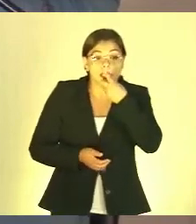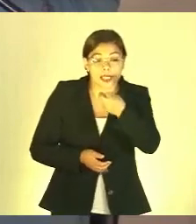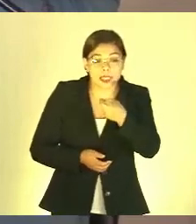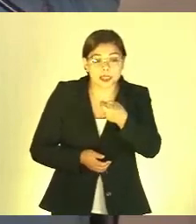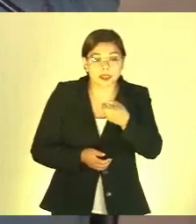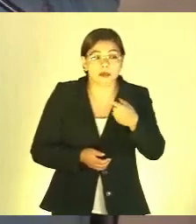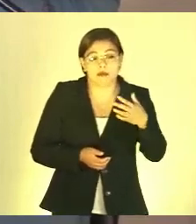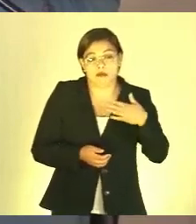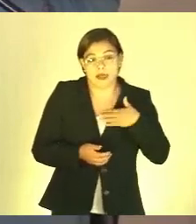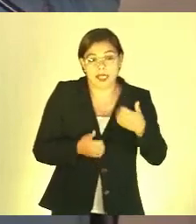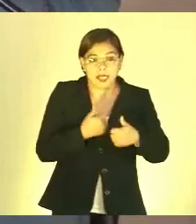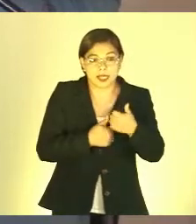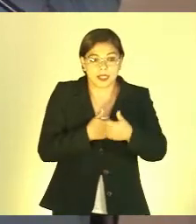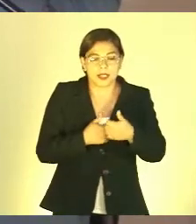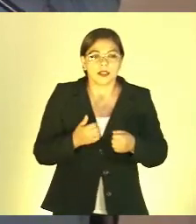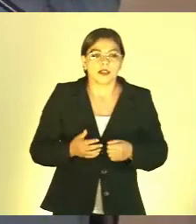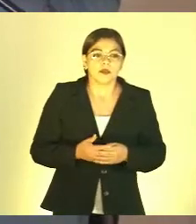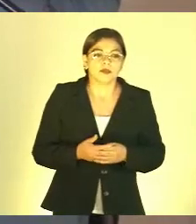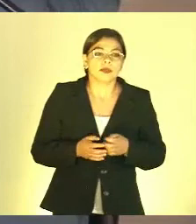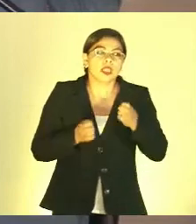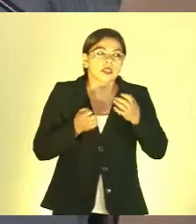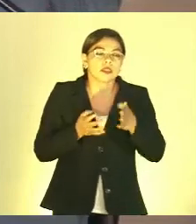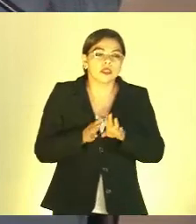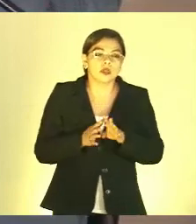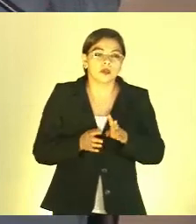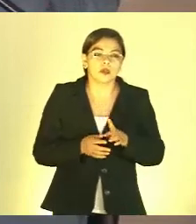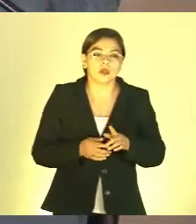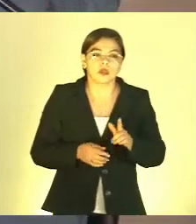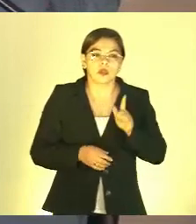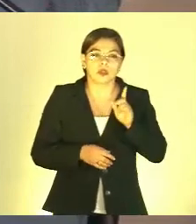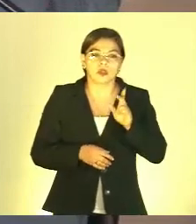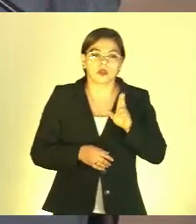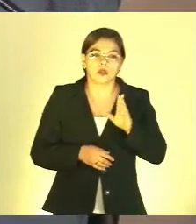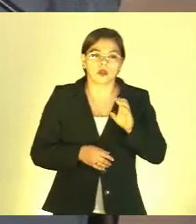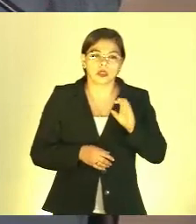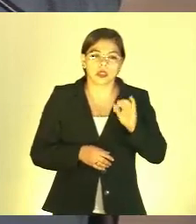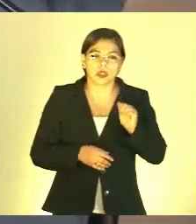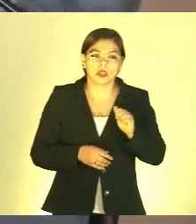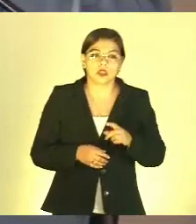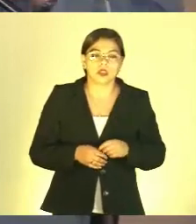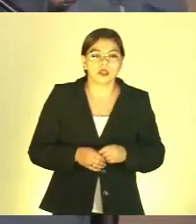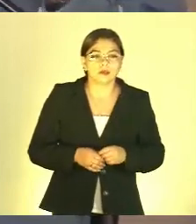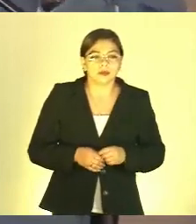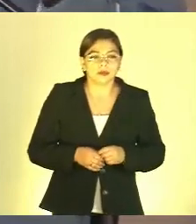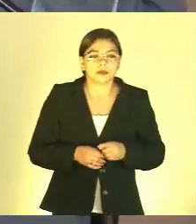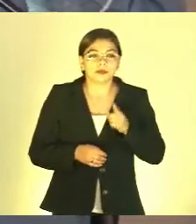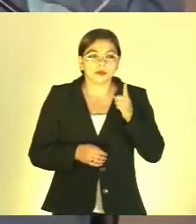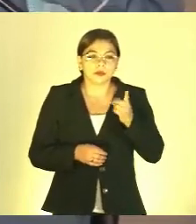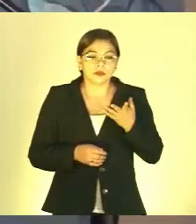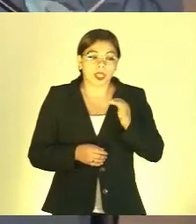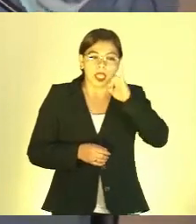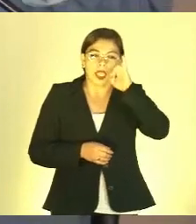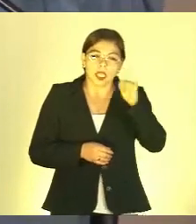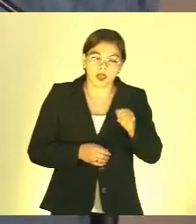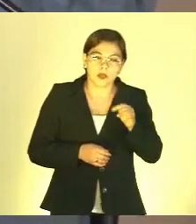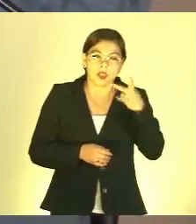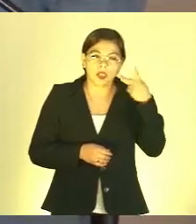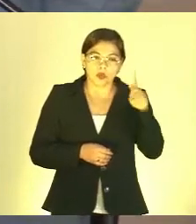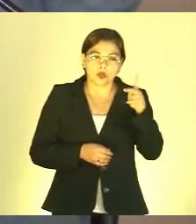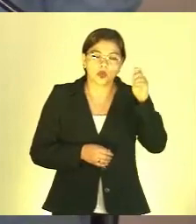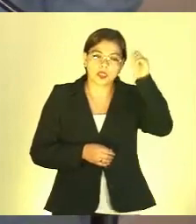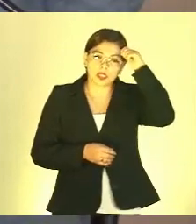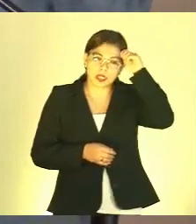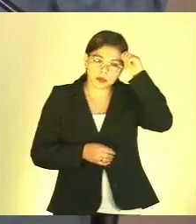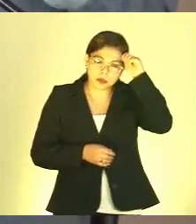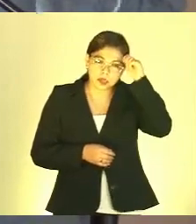acerca de Le Carré, ahí está Monsieur Lévy, que es el jefe de los servicios